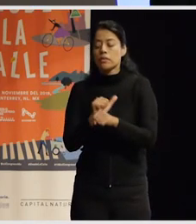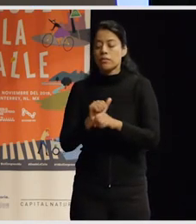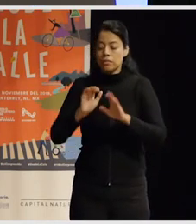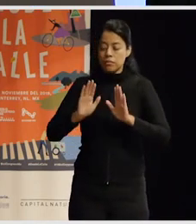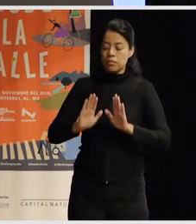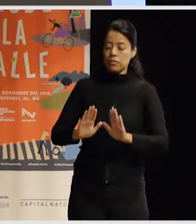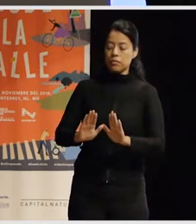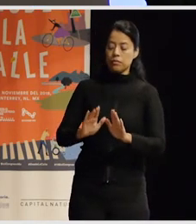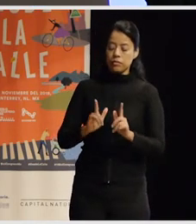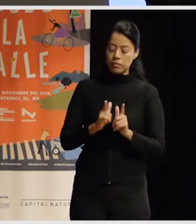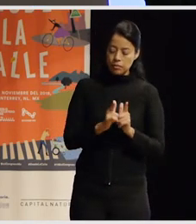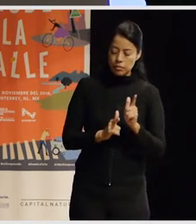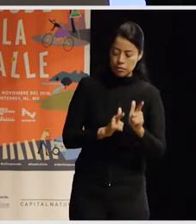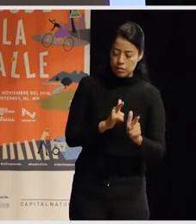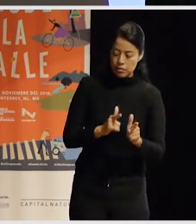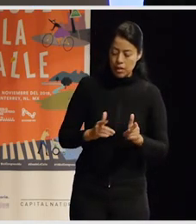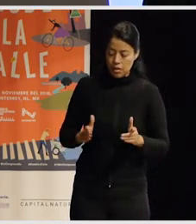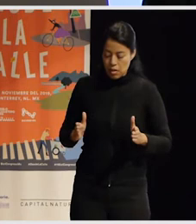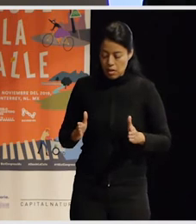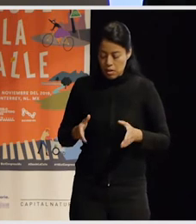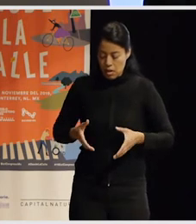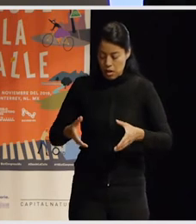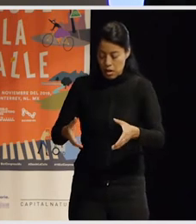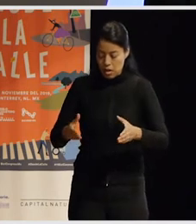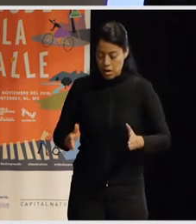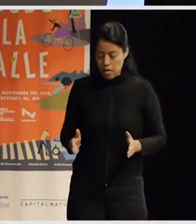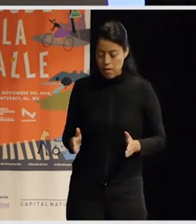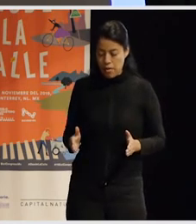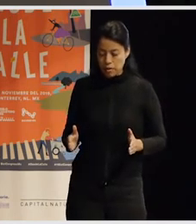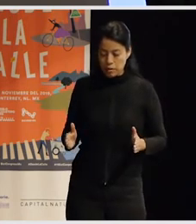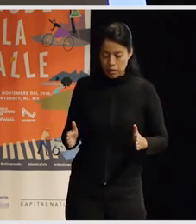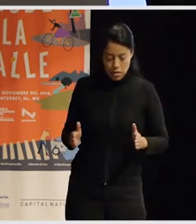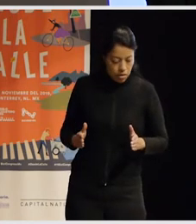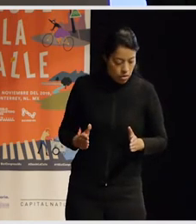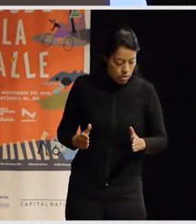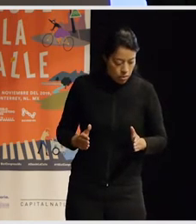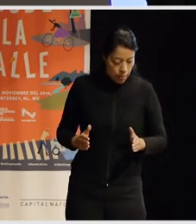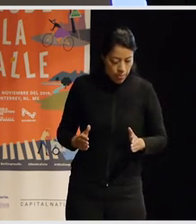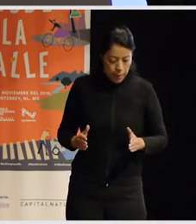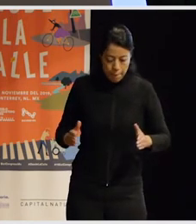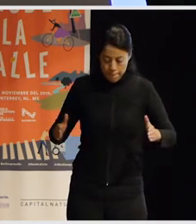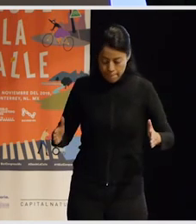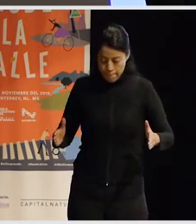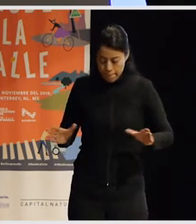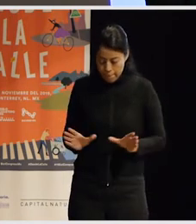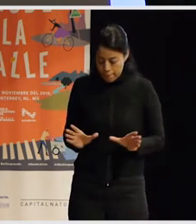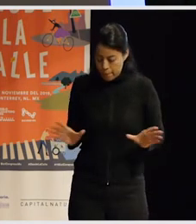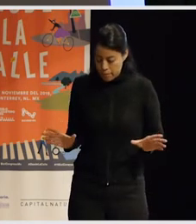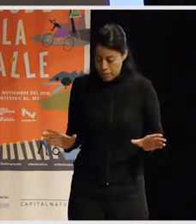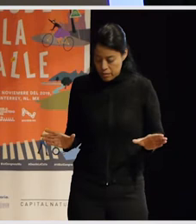porque hicimos una dieta de calles la famosa dieta de cádiz es que bajamos el no en la dimensión del carril